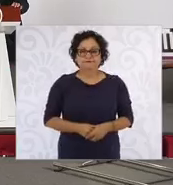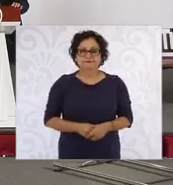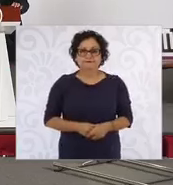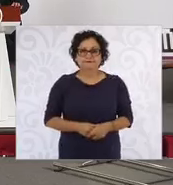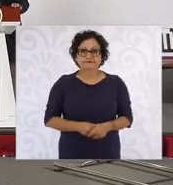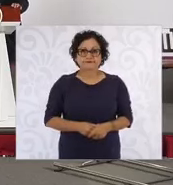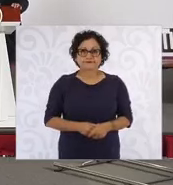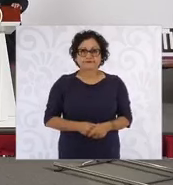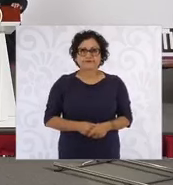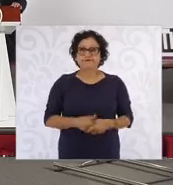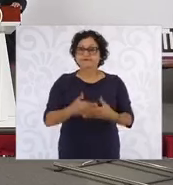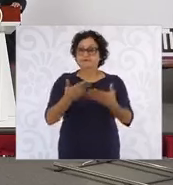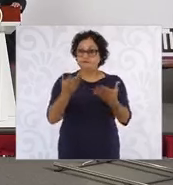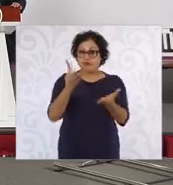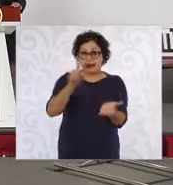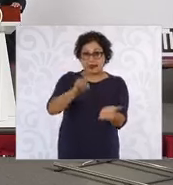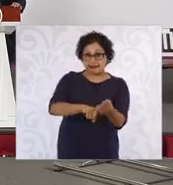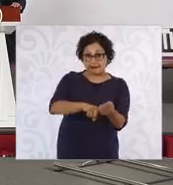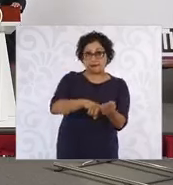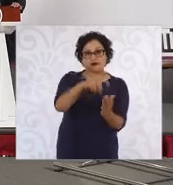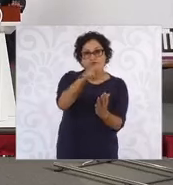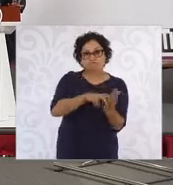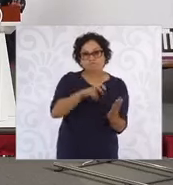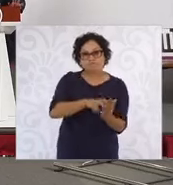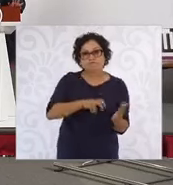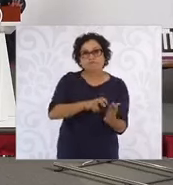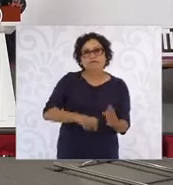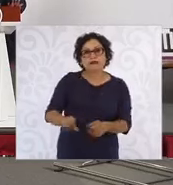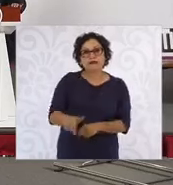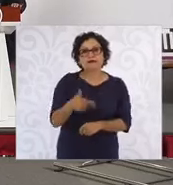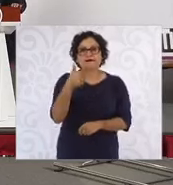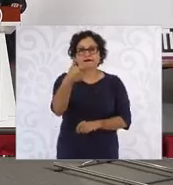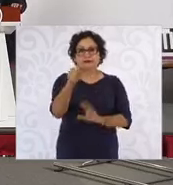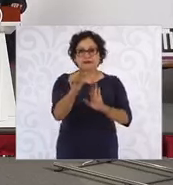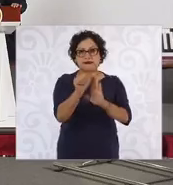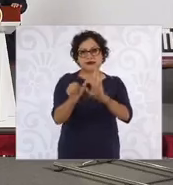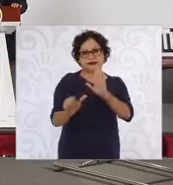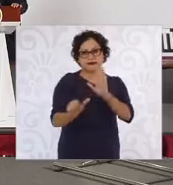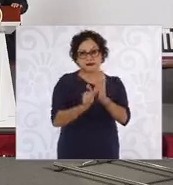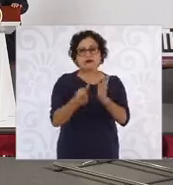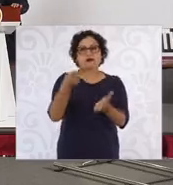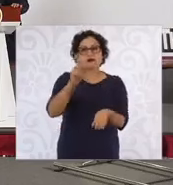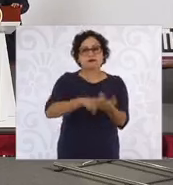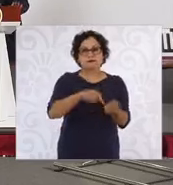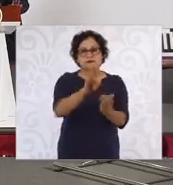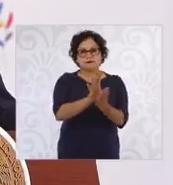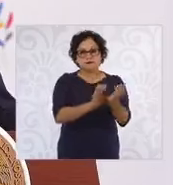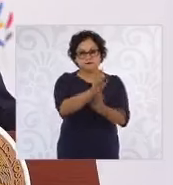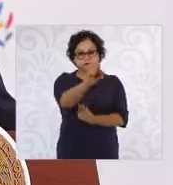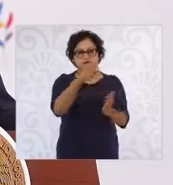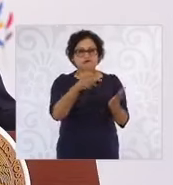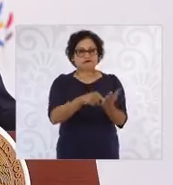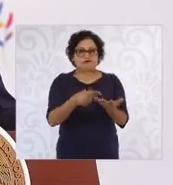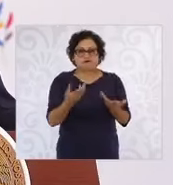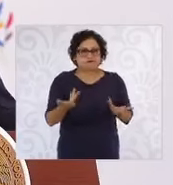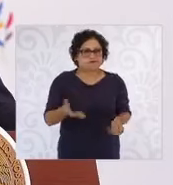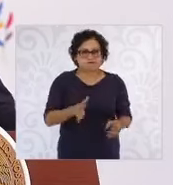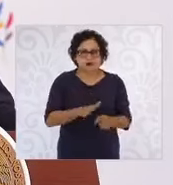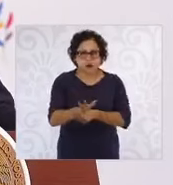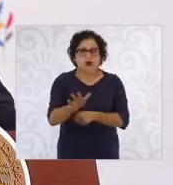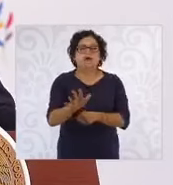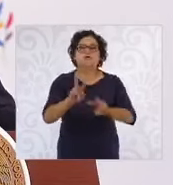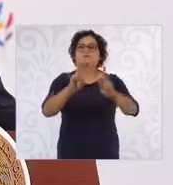Bueno, son siete modificaciones, son modificaciones a siete artículos constitucionales. ¿En qué consisten? En